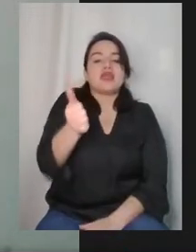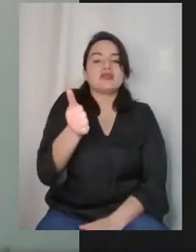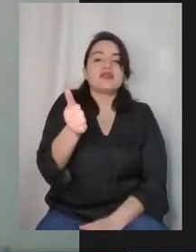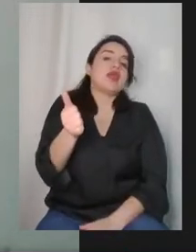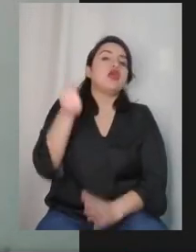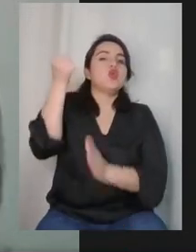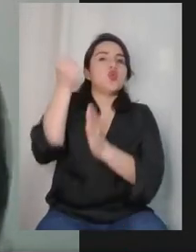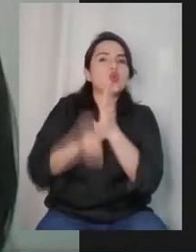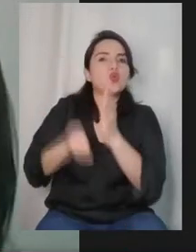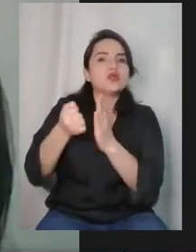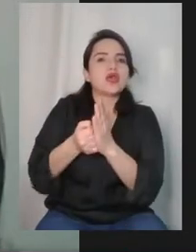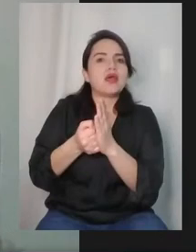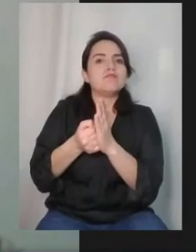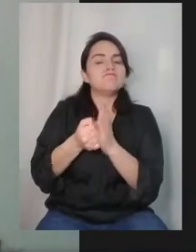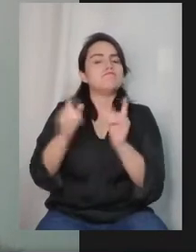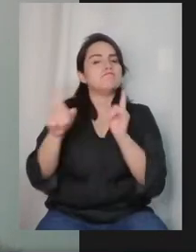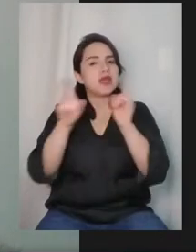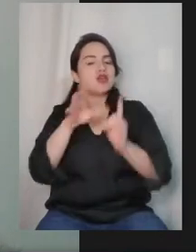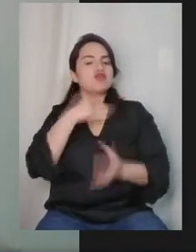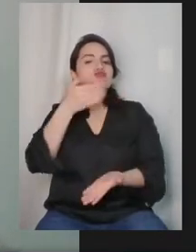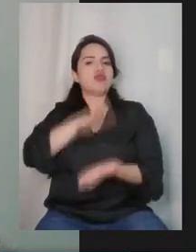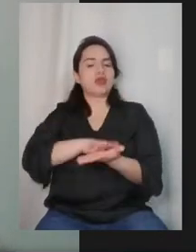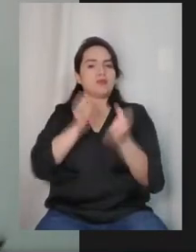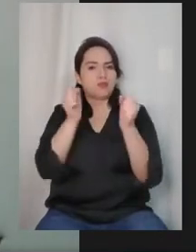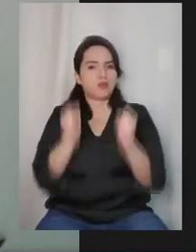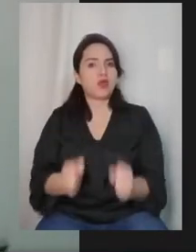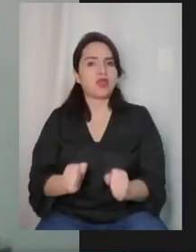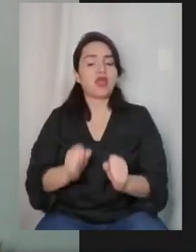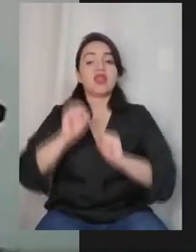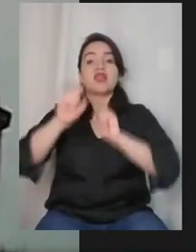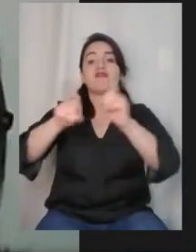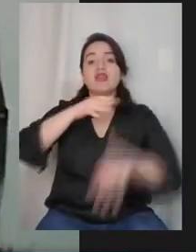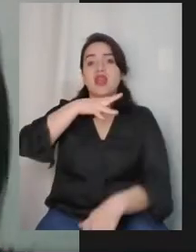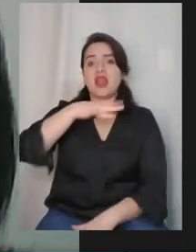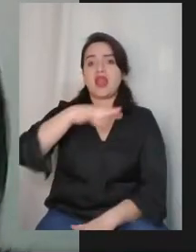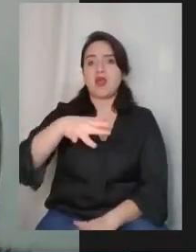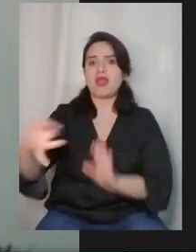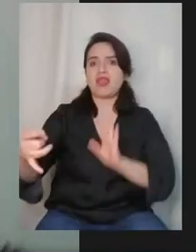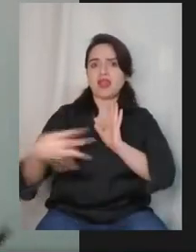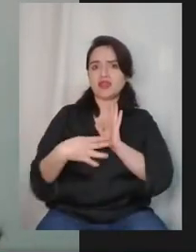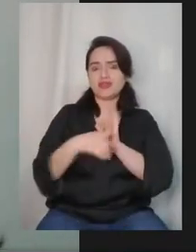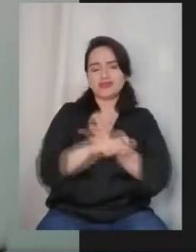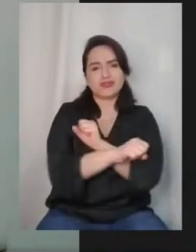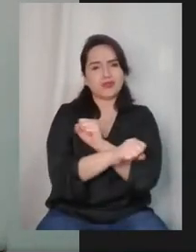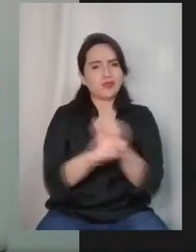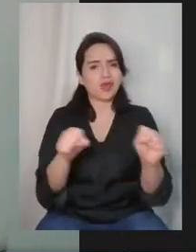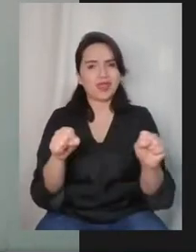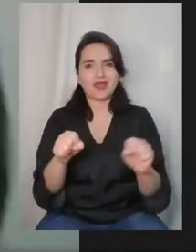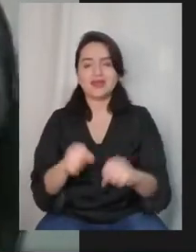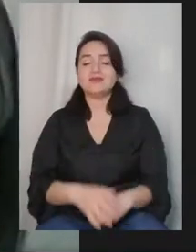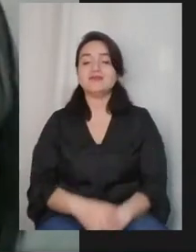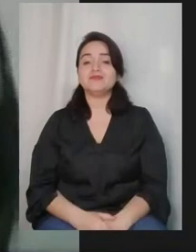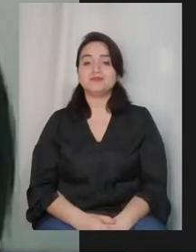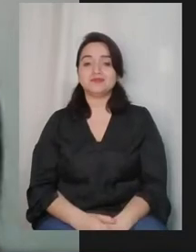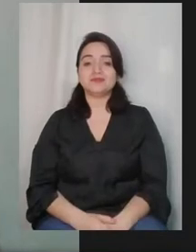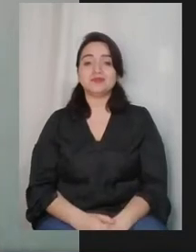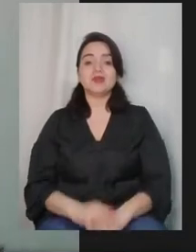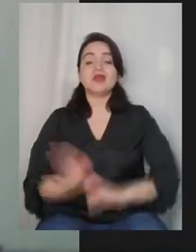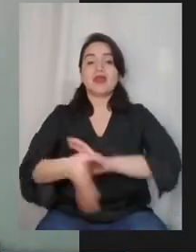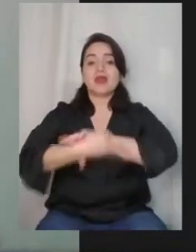puede ser. Defender el agua no puede ser un crimen. Relevamos, por ejemplo, el Tratado de Escazú, el